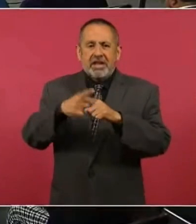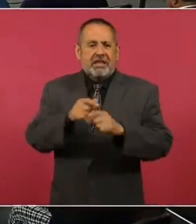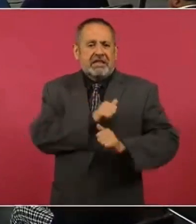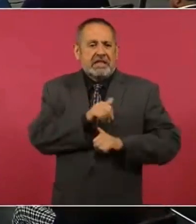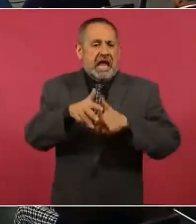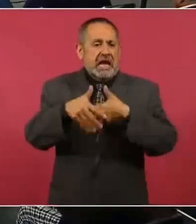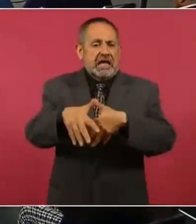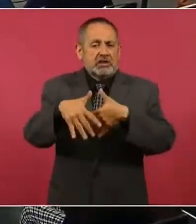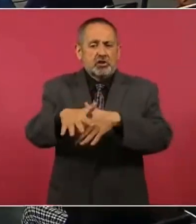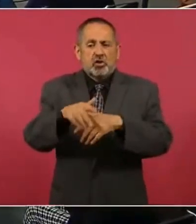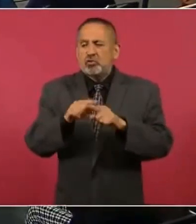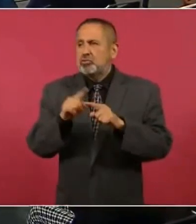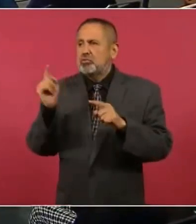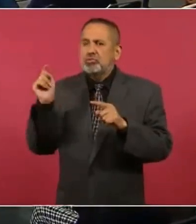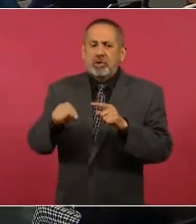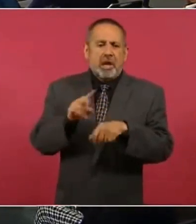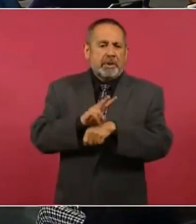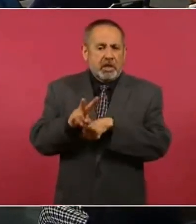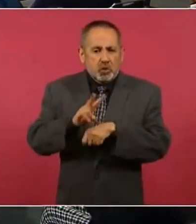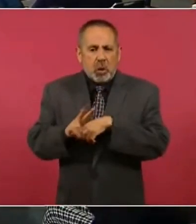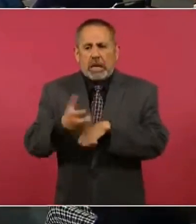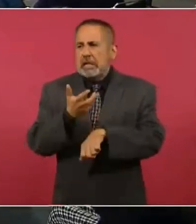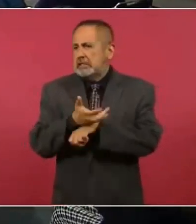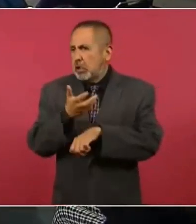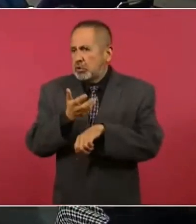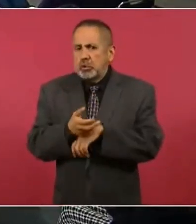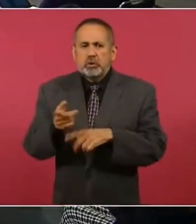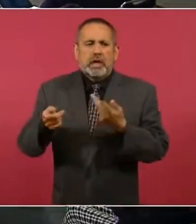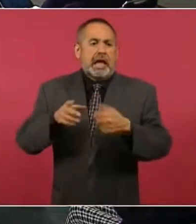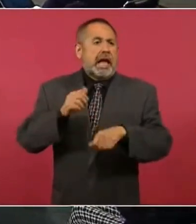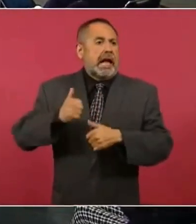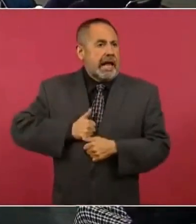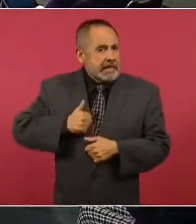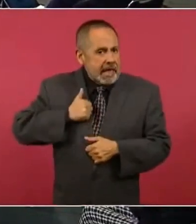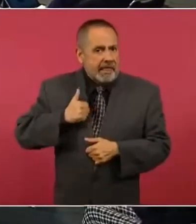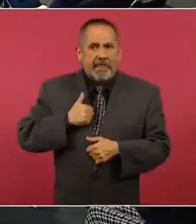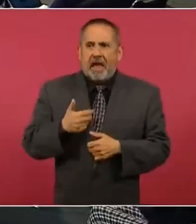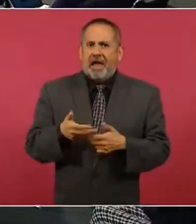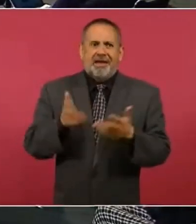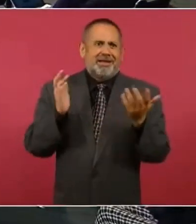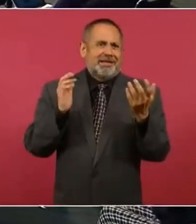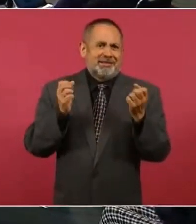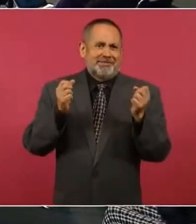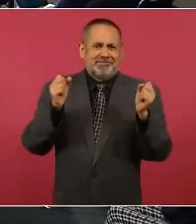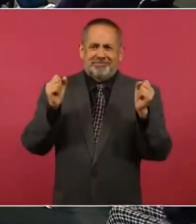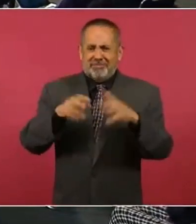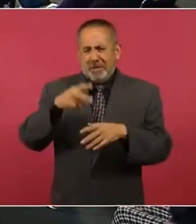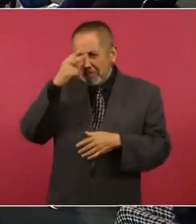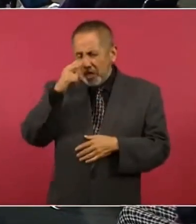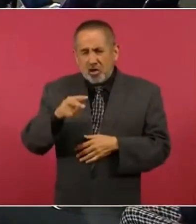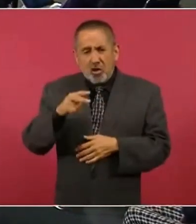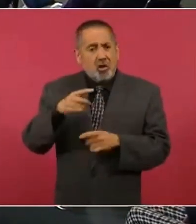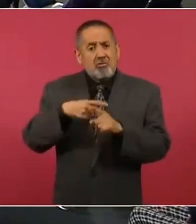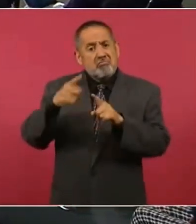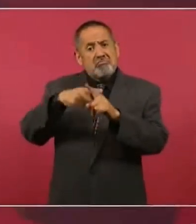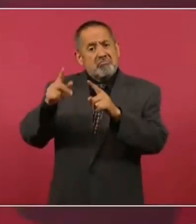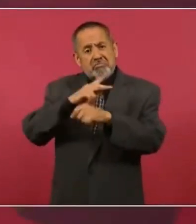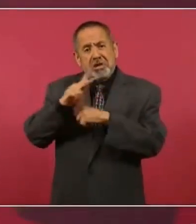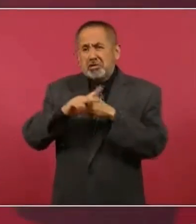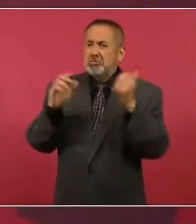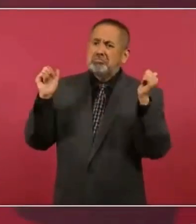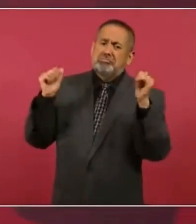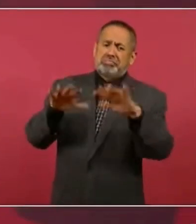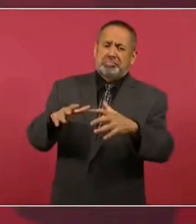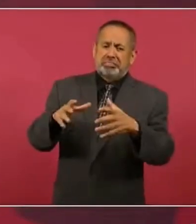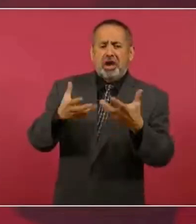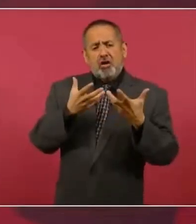ejércitos, el de Venezuela, el de Estados Unidos, el de Canadá, y el de México, entre otros países, y